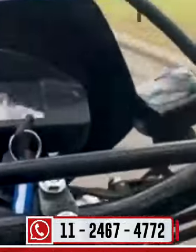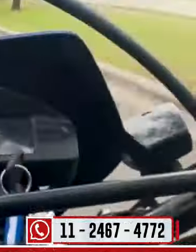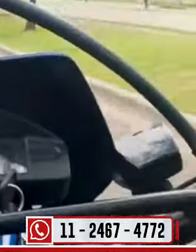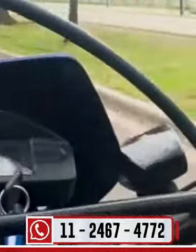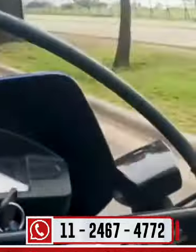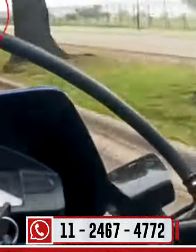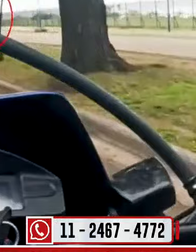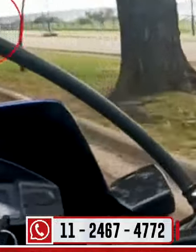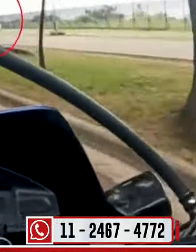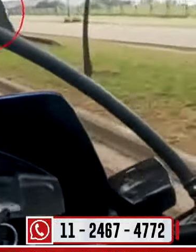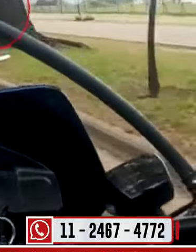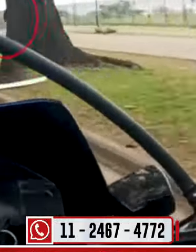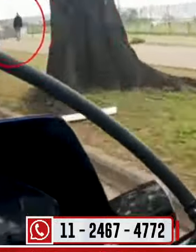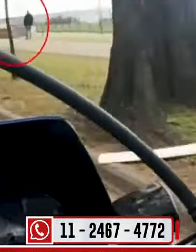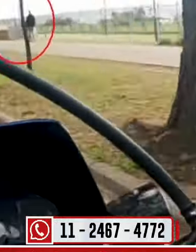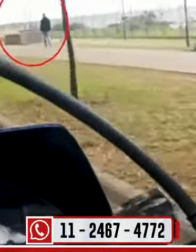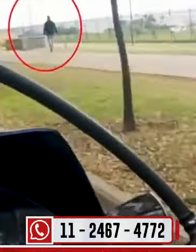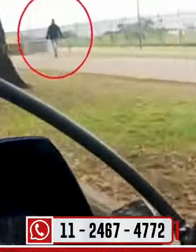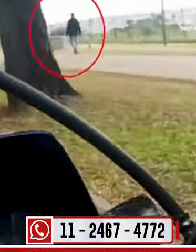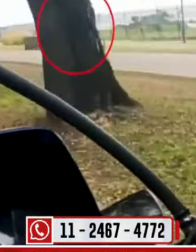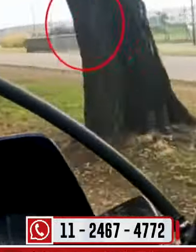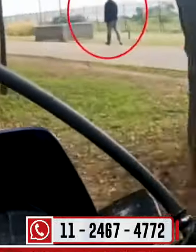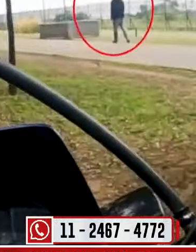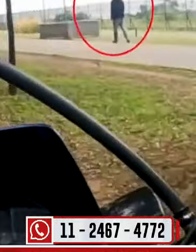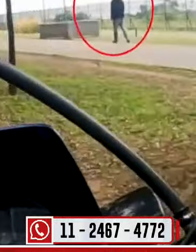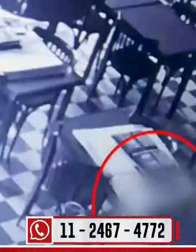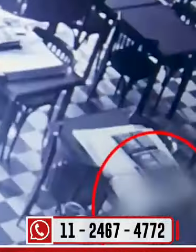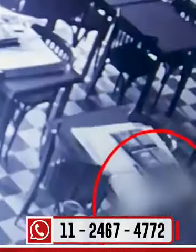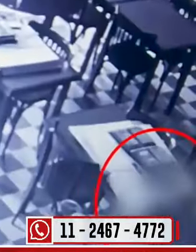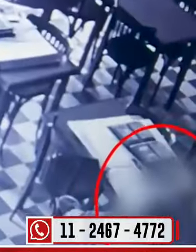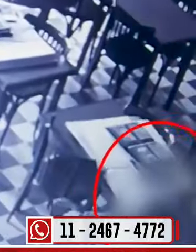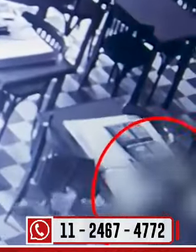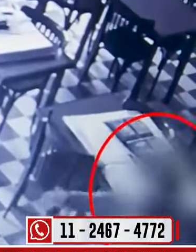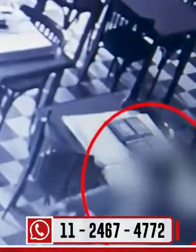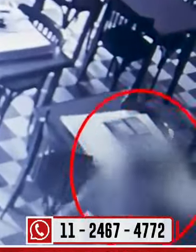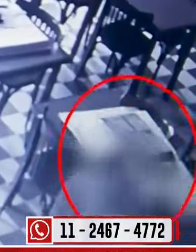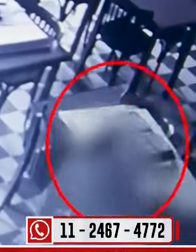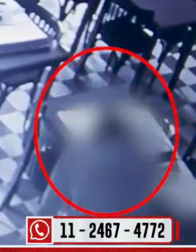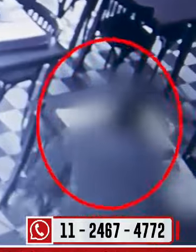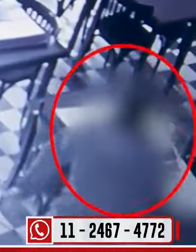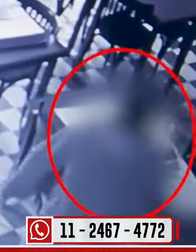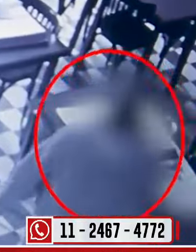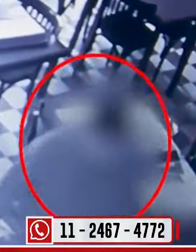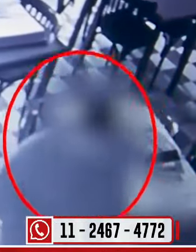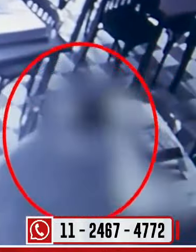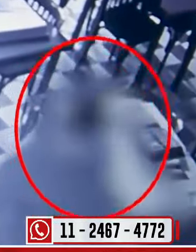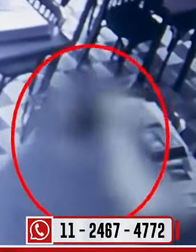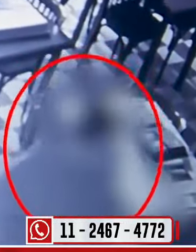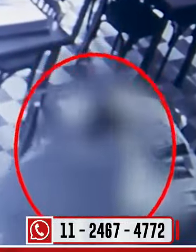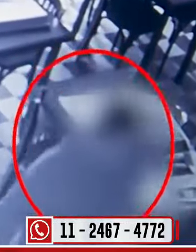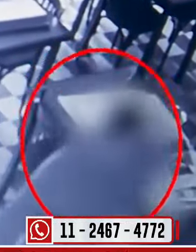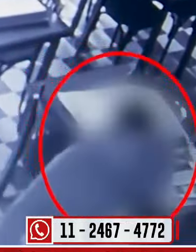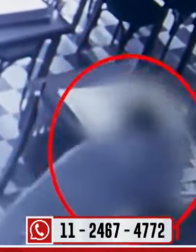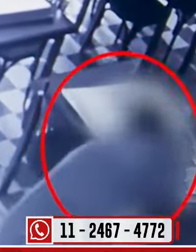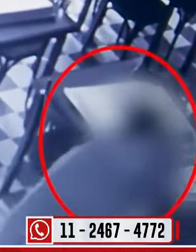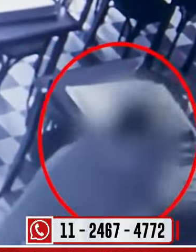y la policía, como estamos viendo, le dice esta persecución. Y ahí lo están viendo al tipo caminando lo más tranquilo. O sea, no es que estaba corriendo, se va caminando lo más